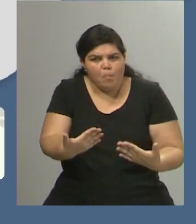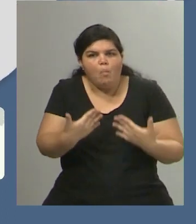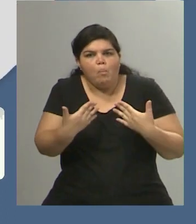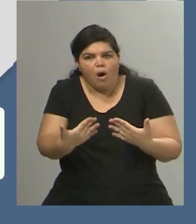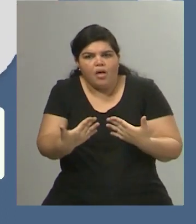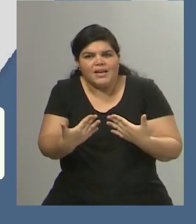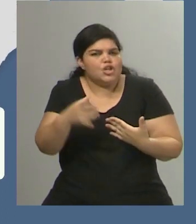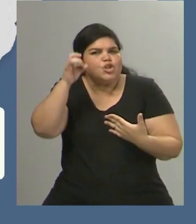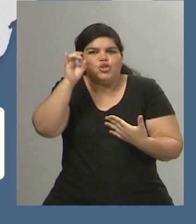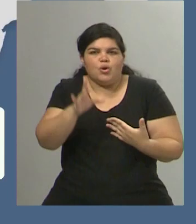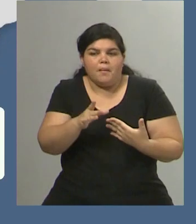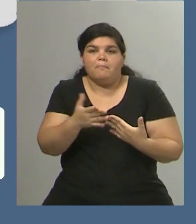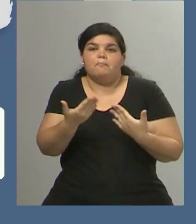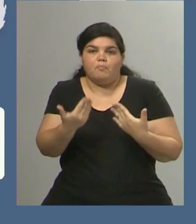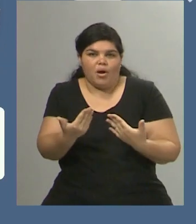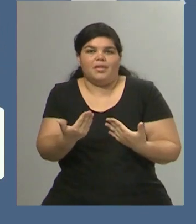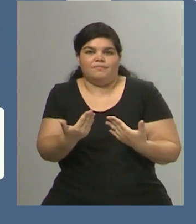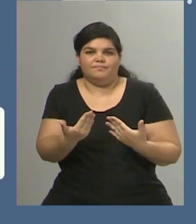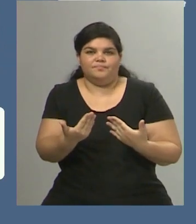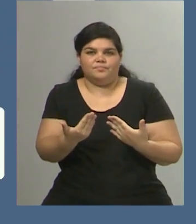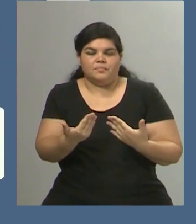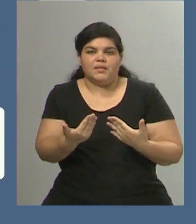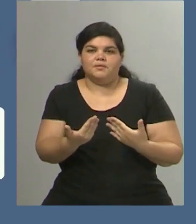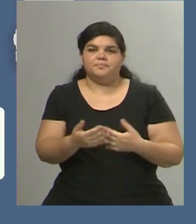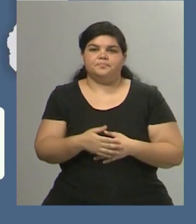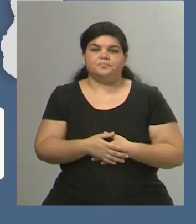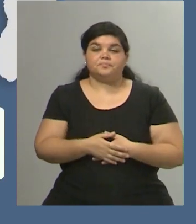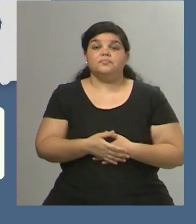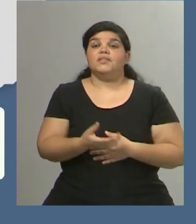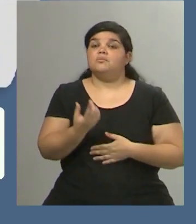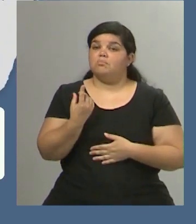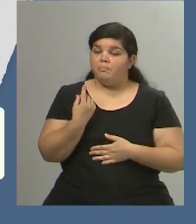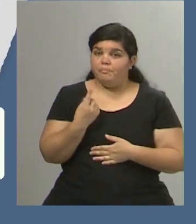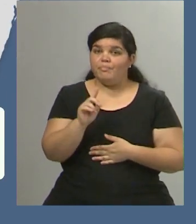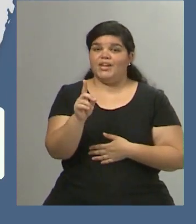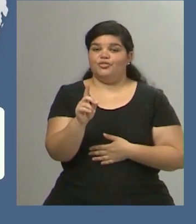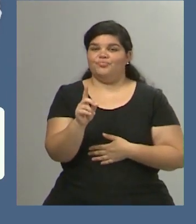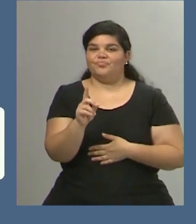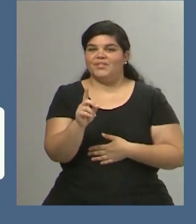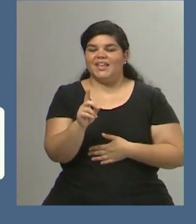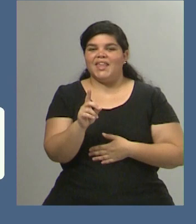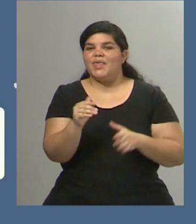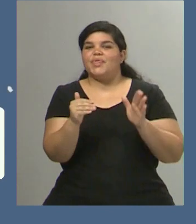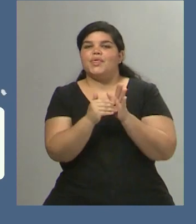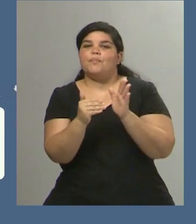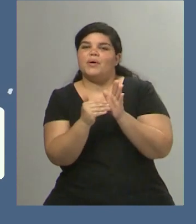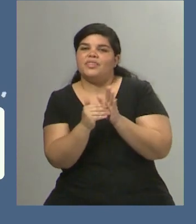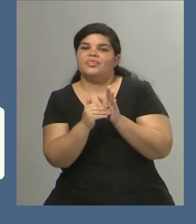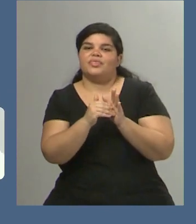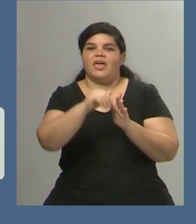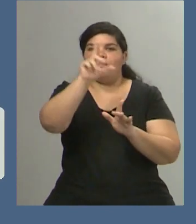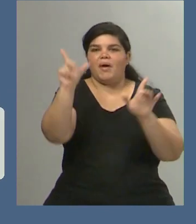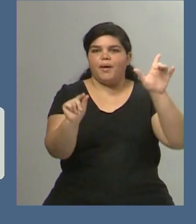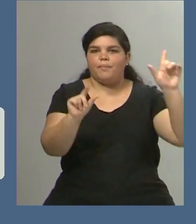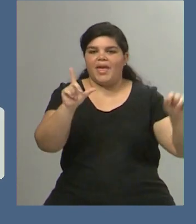modalidades de degradación, arancelaria, etcétera, adaptadas a las diferencias de desarrollo que puede haber entre los